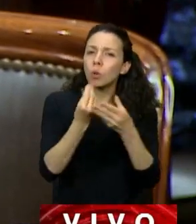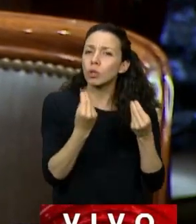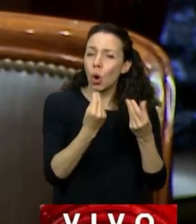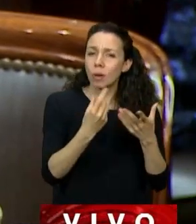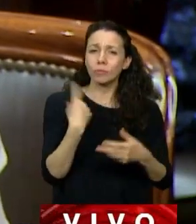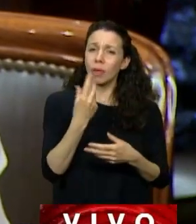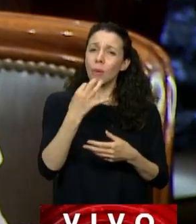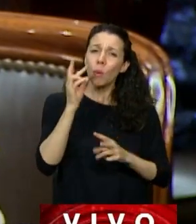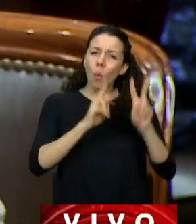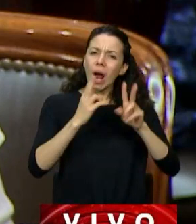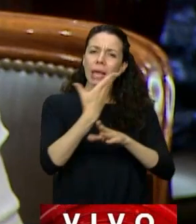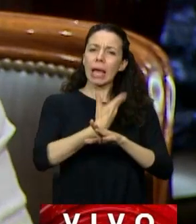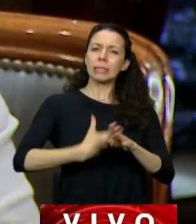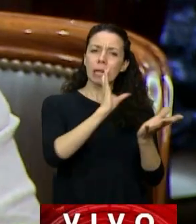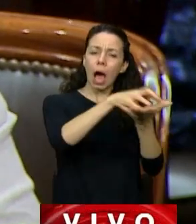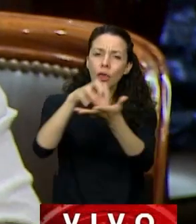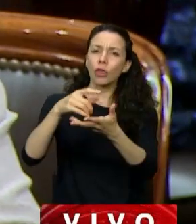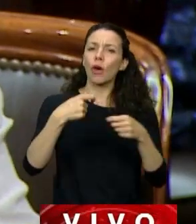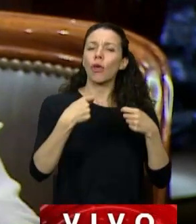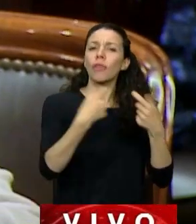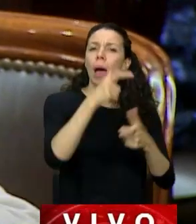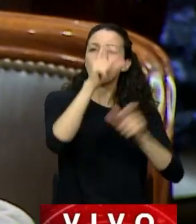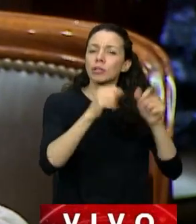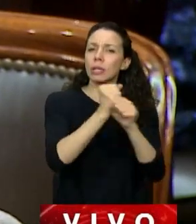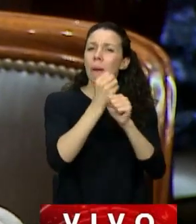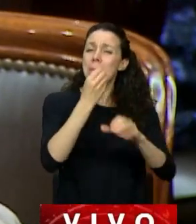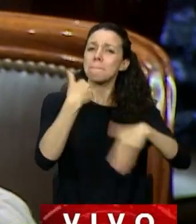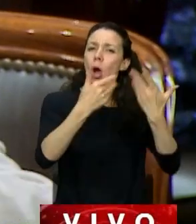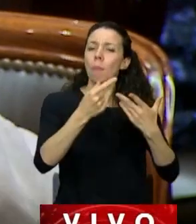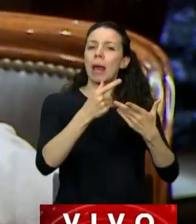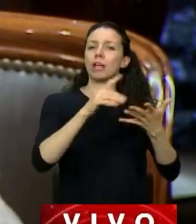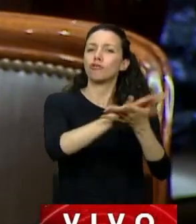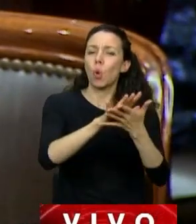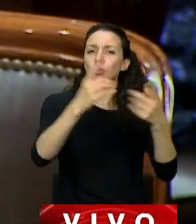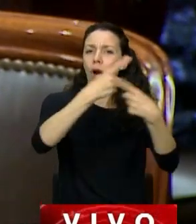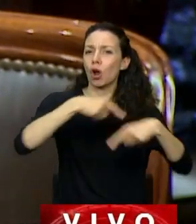más ágil y que llegue mejor para dar las respuestas que necesita la Argentina.